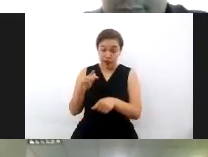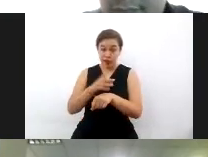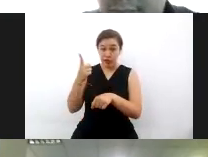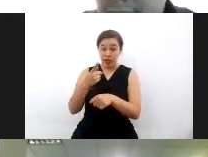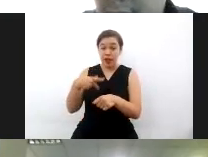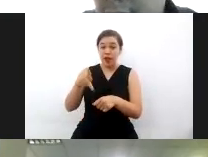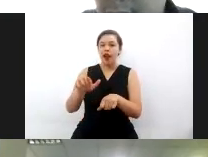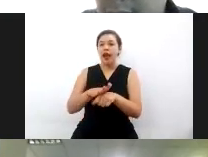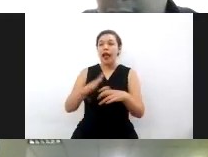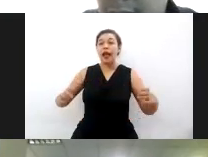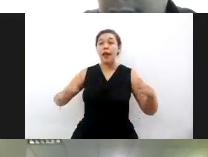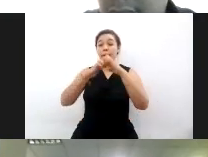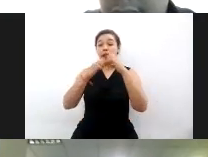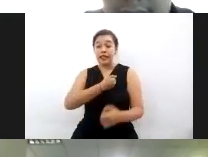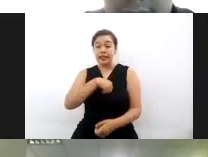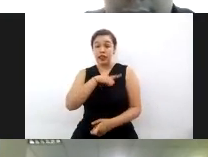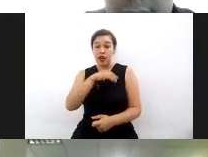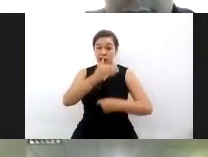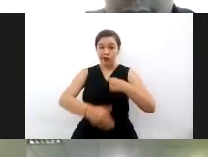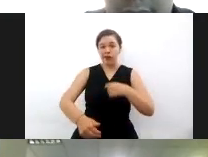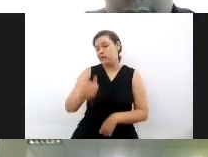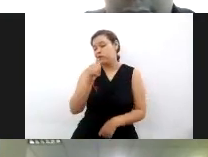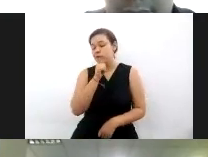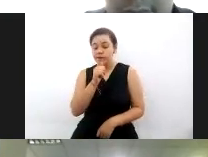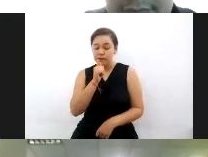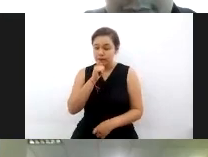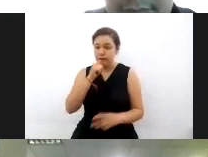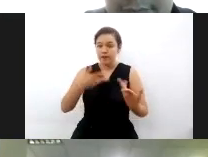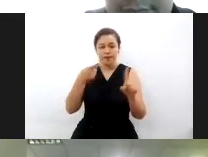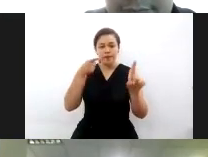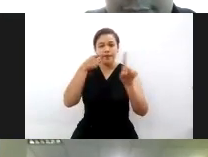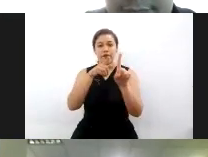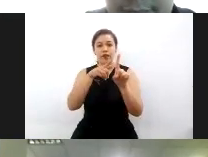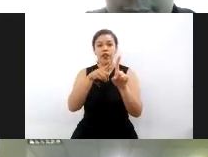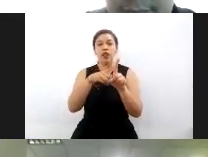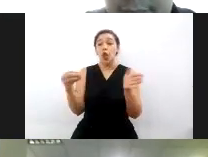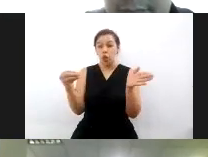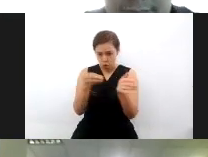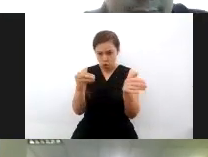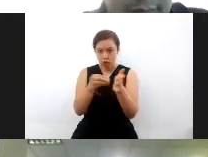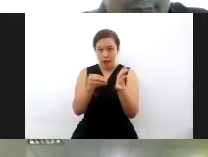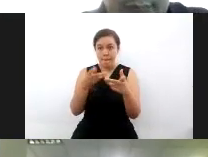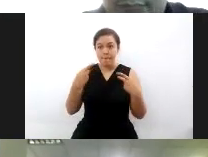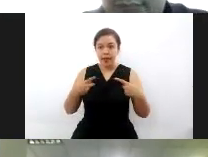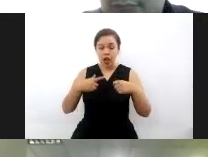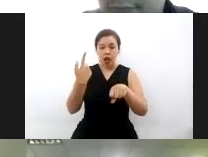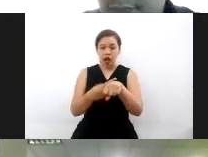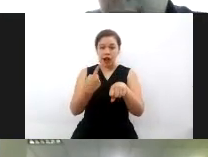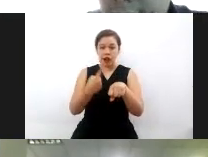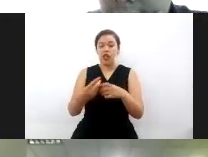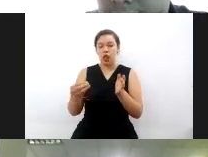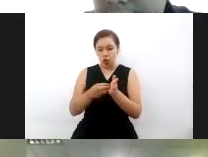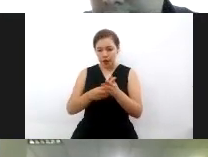acabado. Las razones, pues es porque todavía hay casos, sigue habiendo una curva importante de